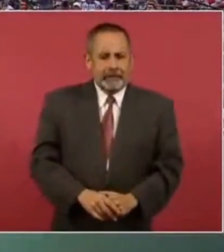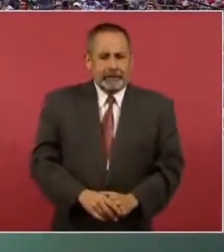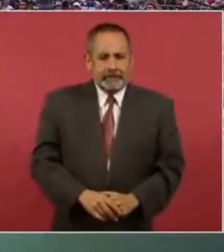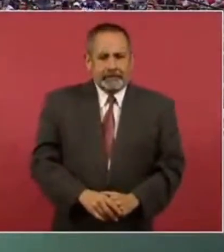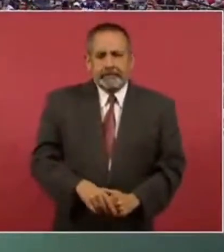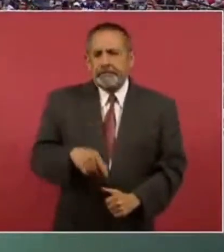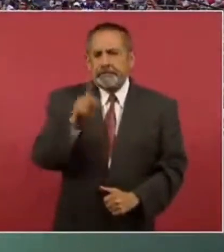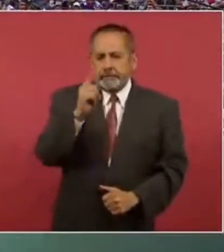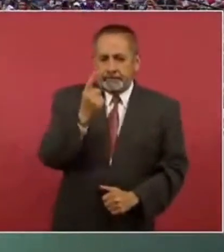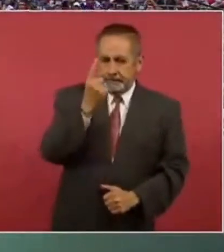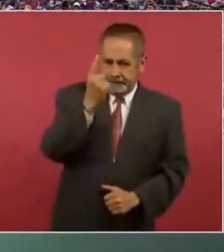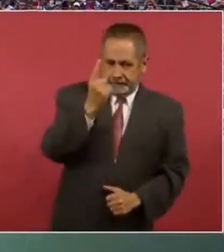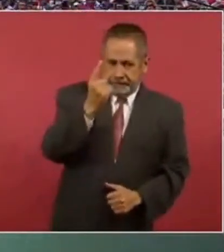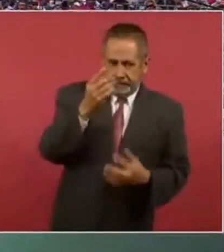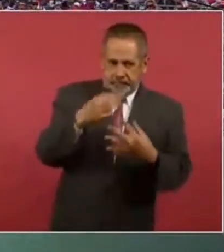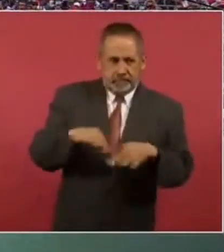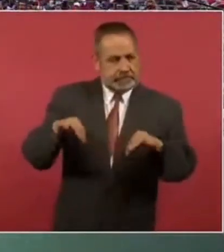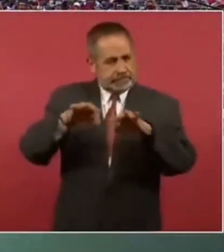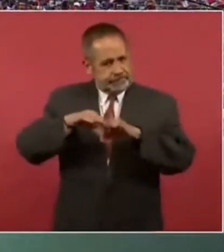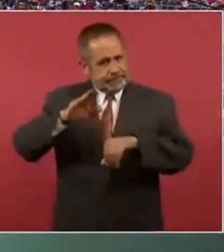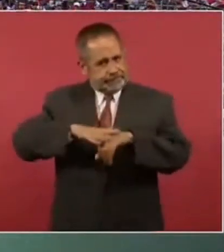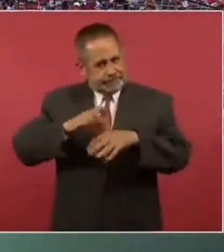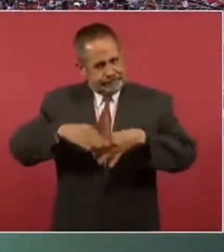Pero lo más importante